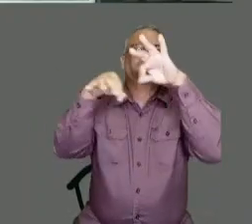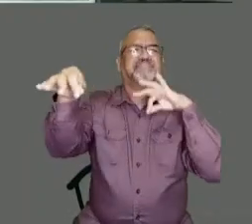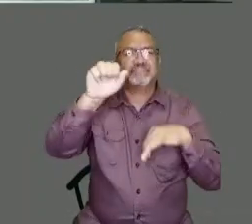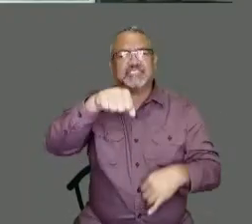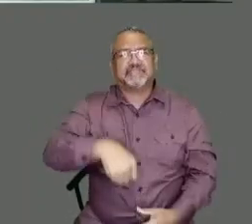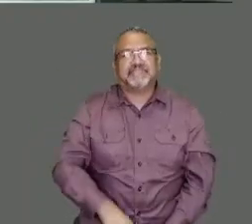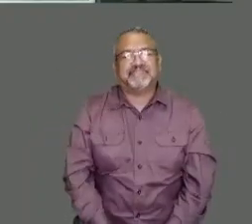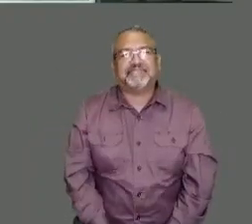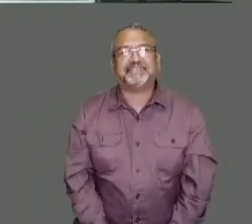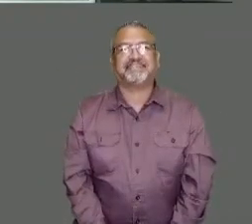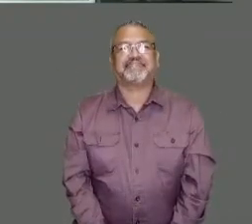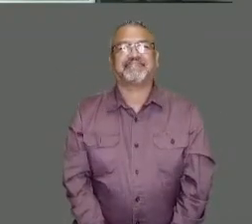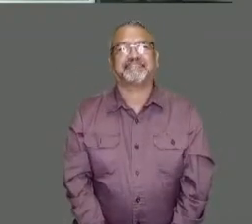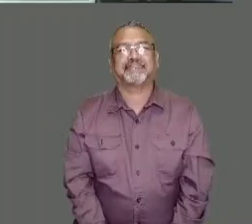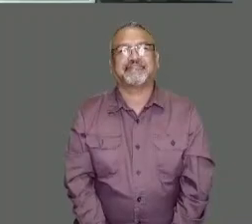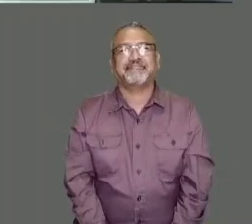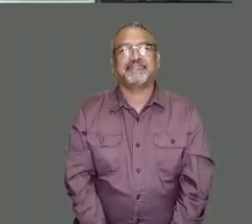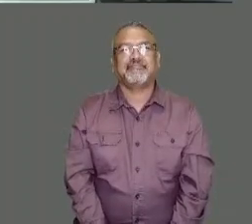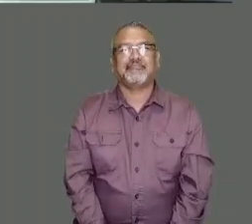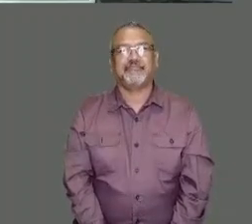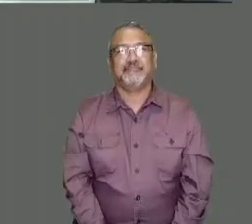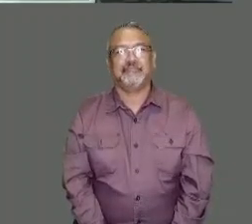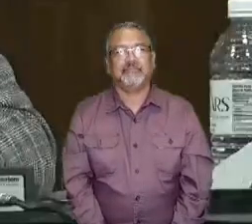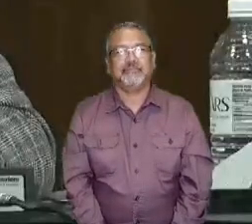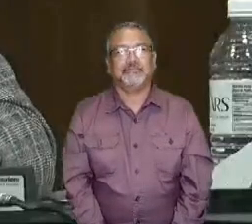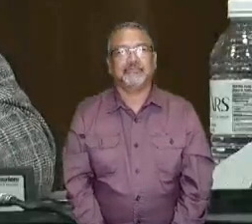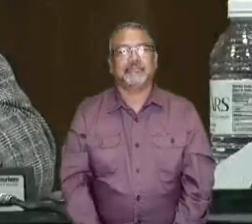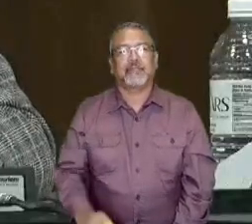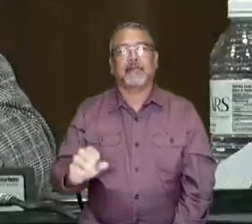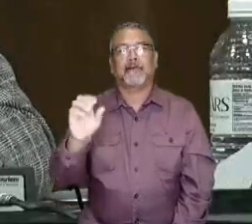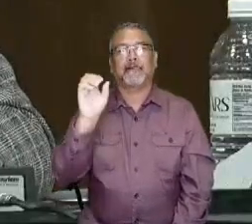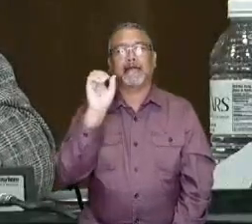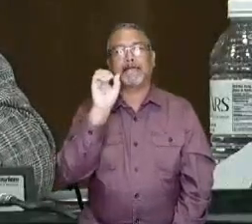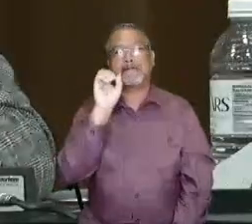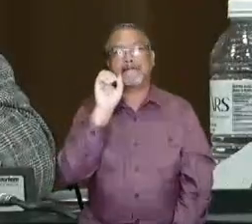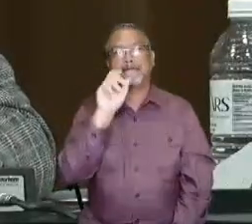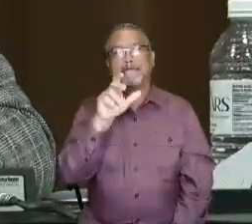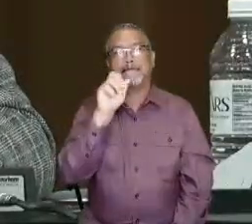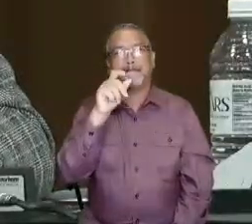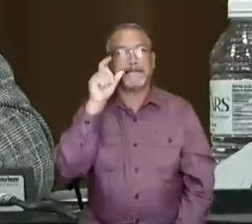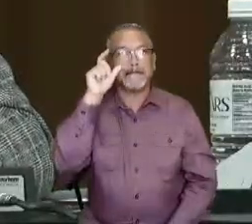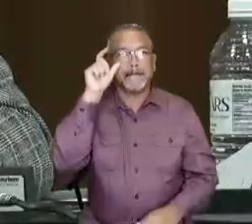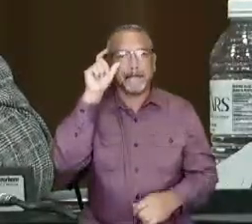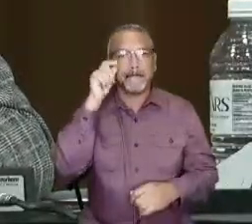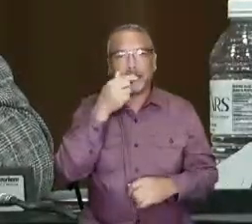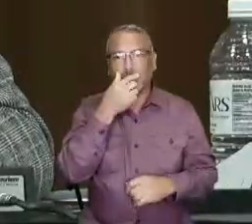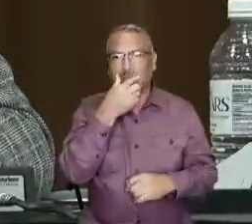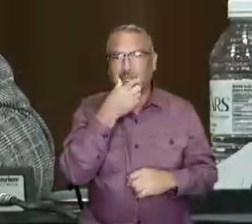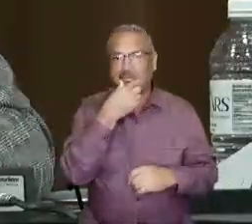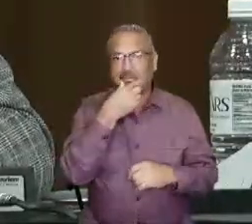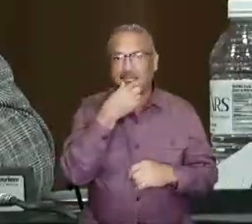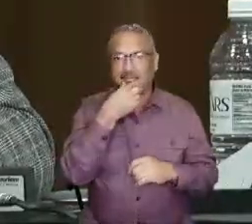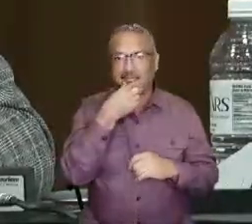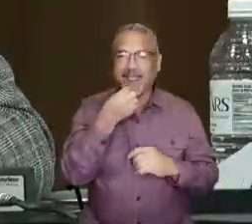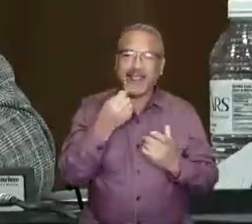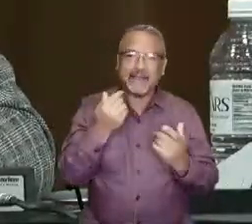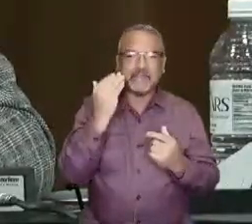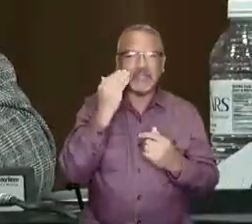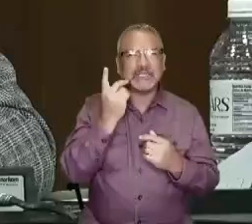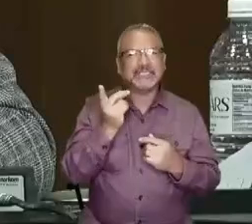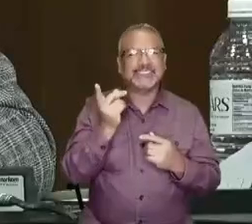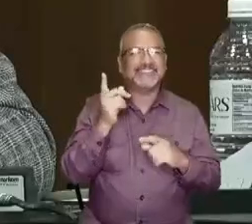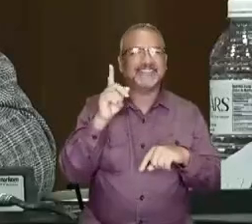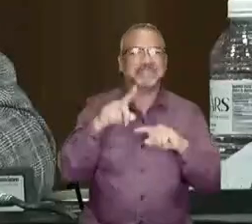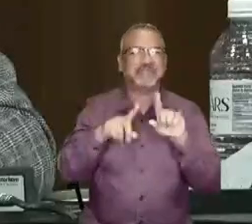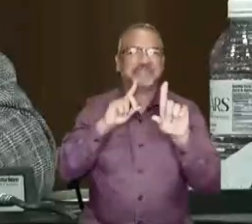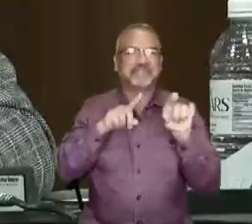gracias vamos a ya que quizás el director de negociado pues tendría un Ahí vamos a